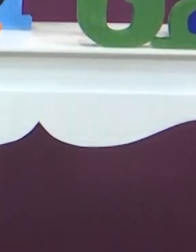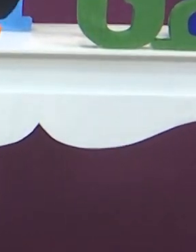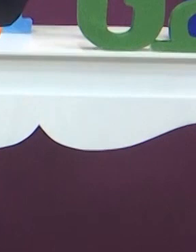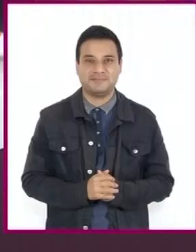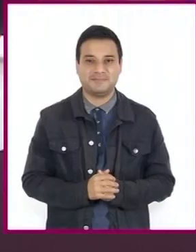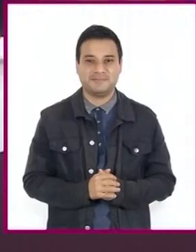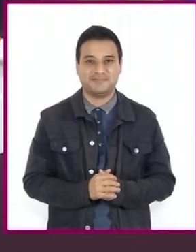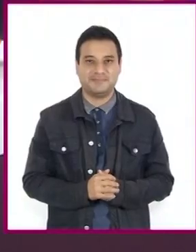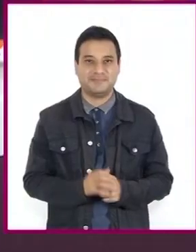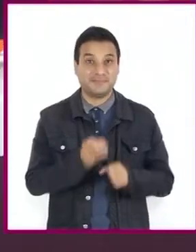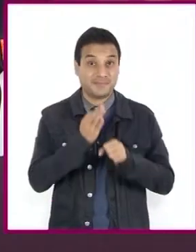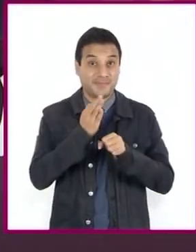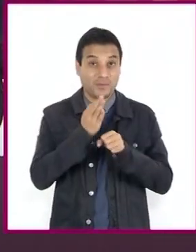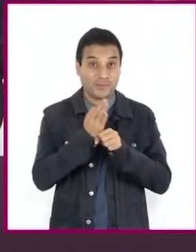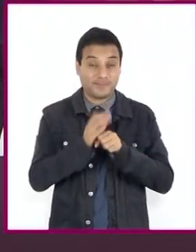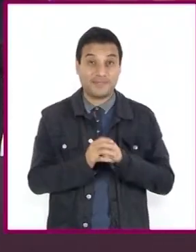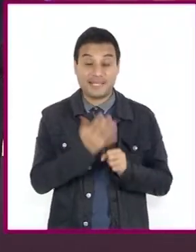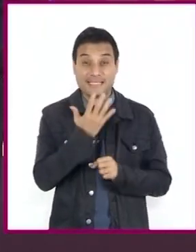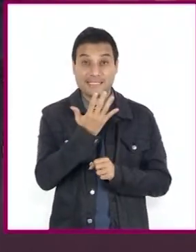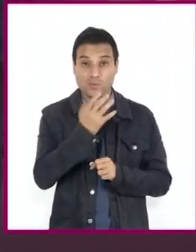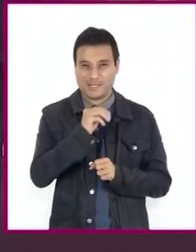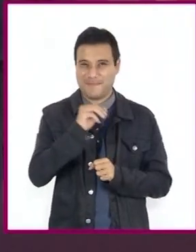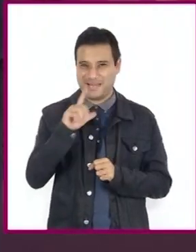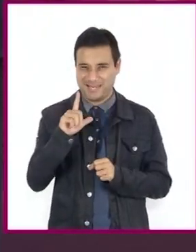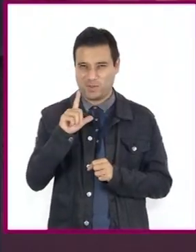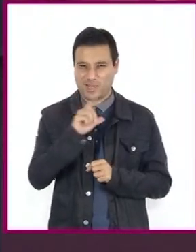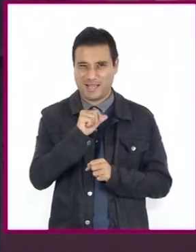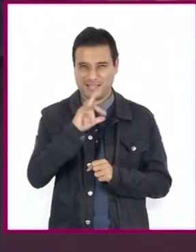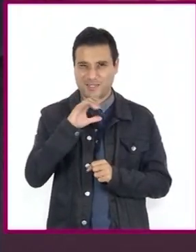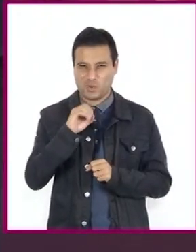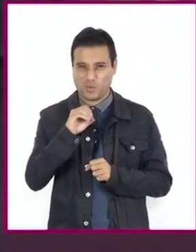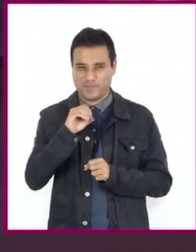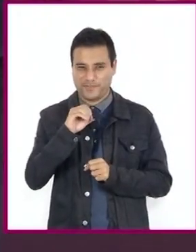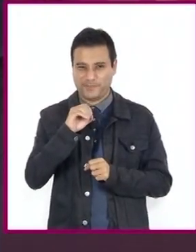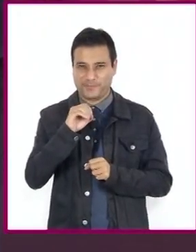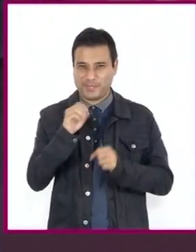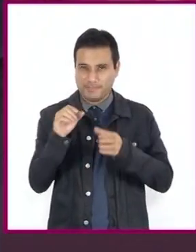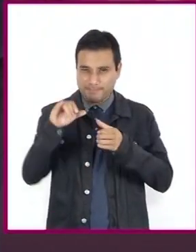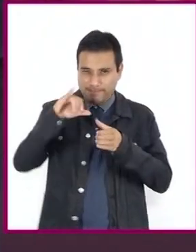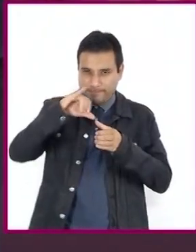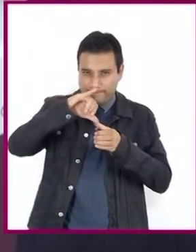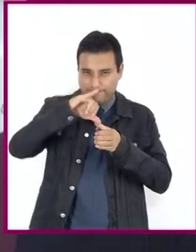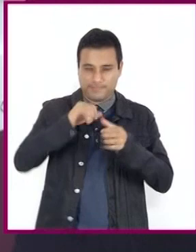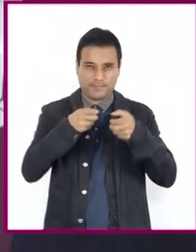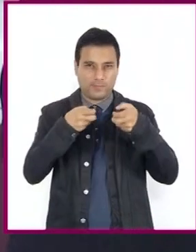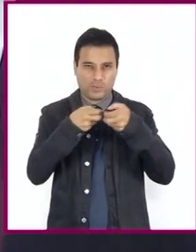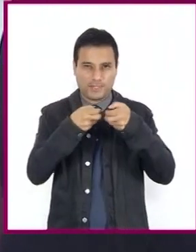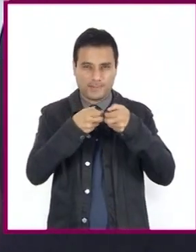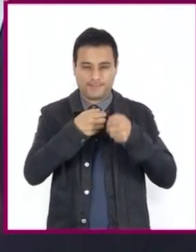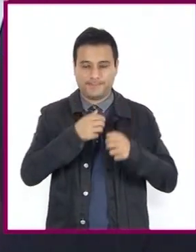Vamos a colocar los 50 mililitros de ácido acético dentro de la botella